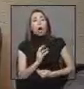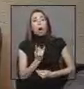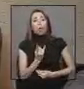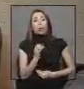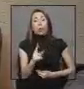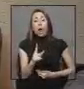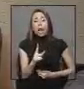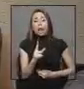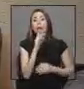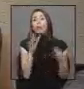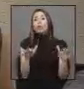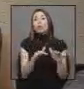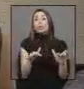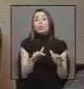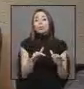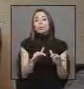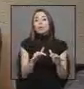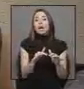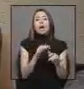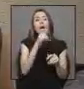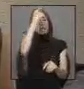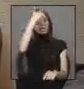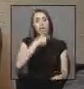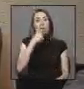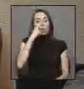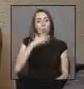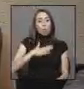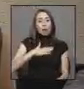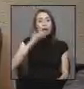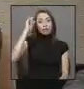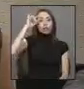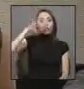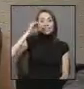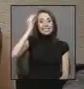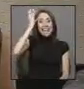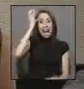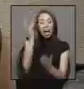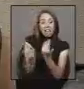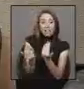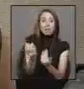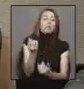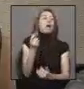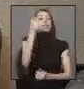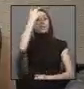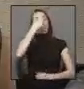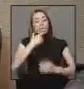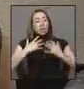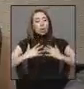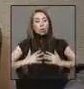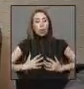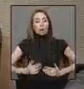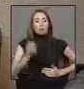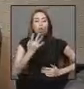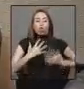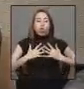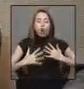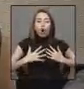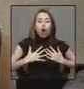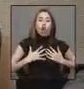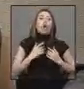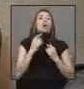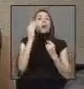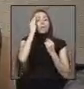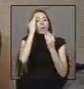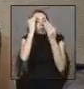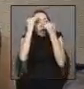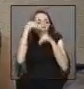se emplean sistemáticamente el conocimiento humano con el objeto de infringir dolor al cuerpo y la mente para extraer